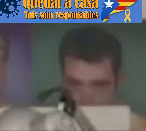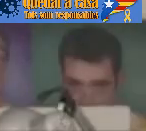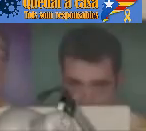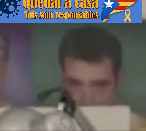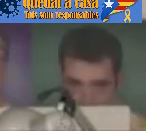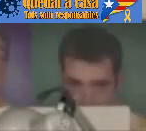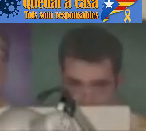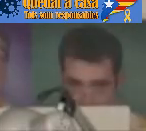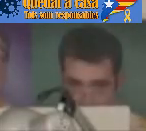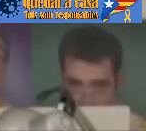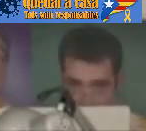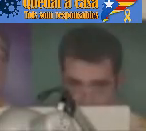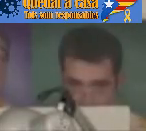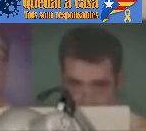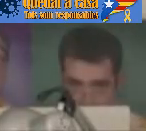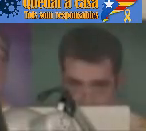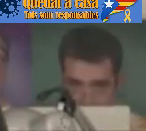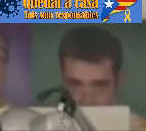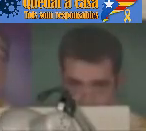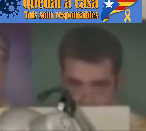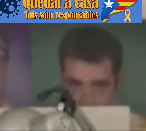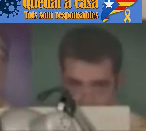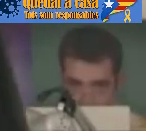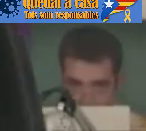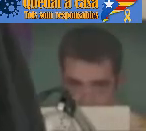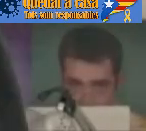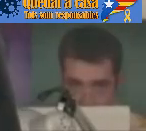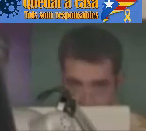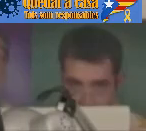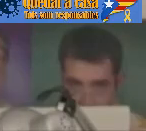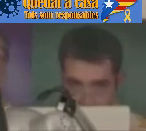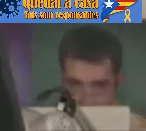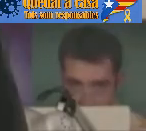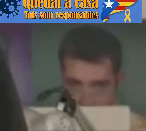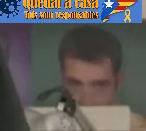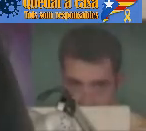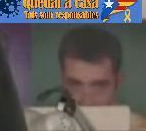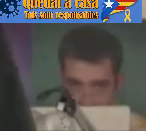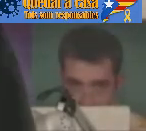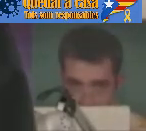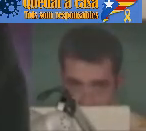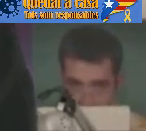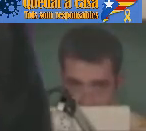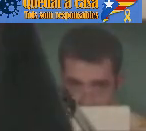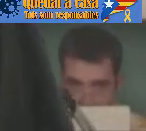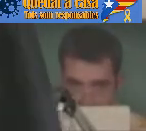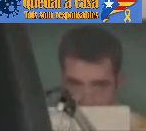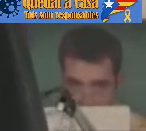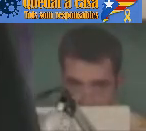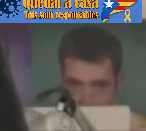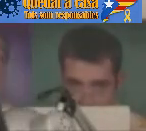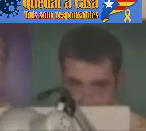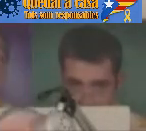No, bueno, como tienes experiencia en la tele, sí, pues aquí te... Pues oye, Alphonsa, te presento a Elena. Pues encantada,